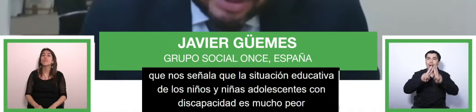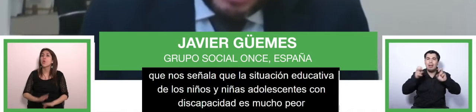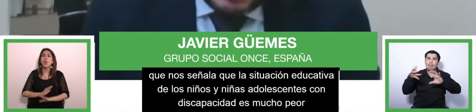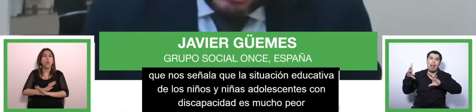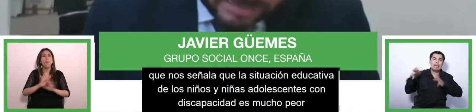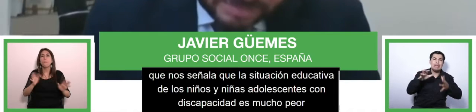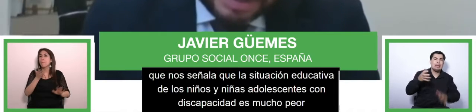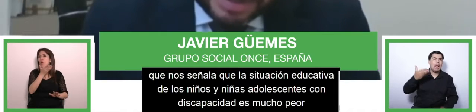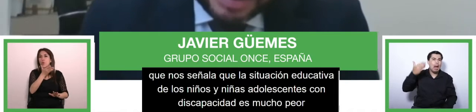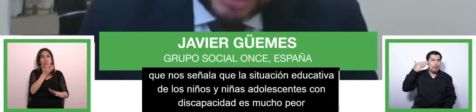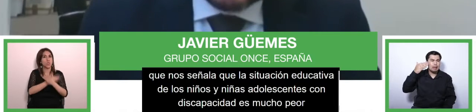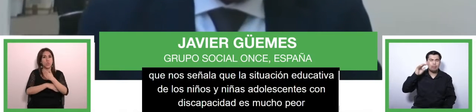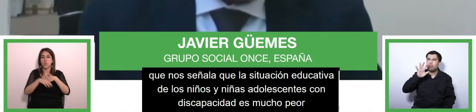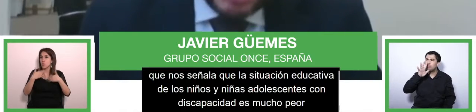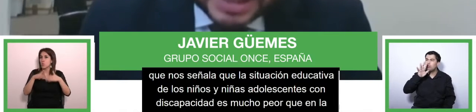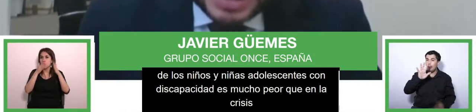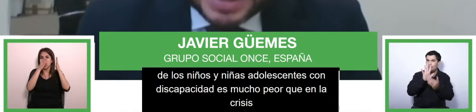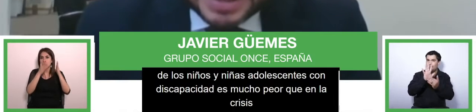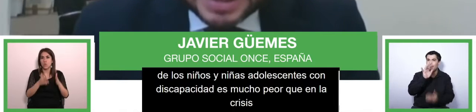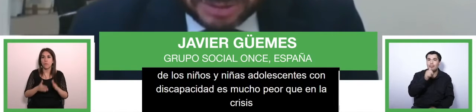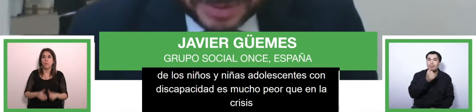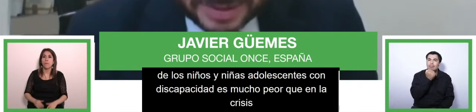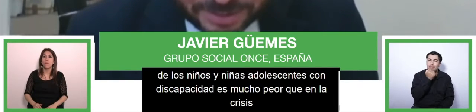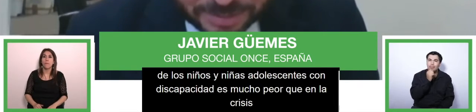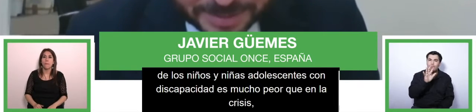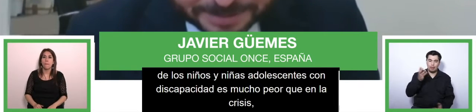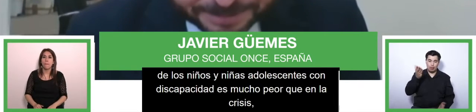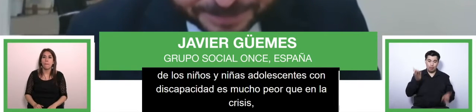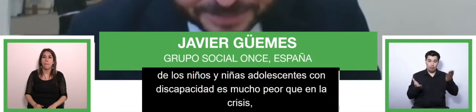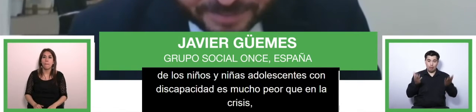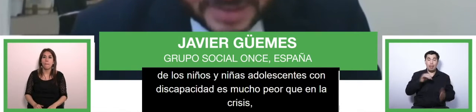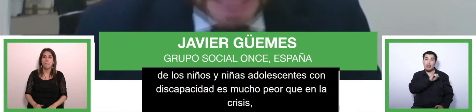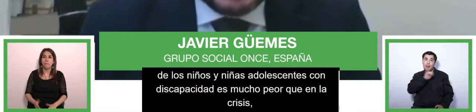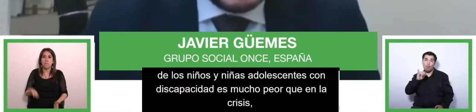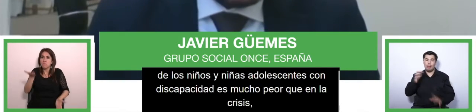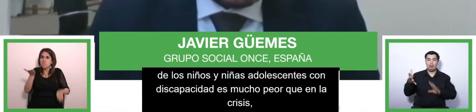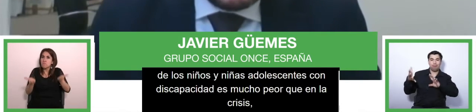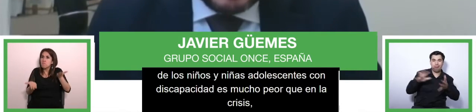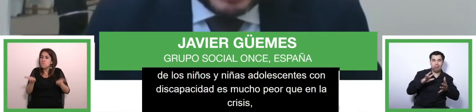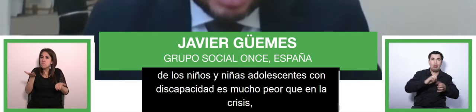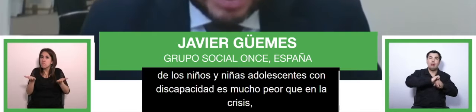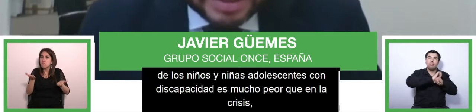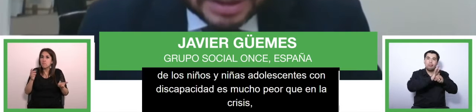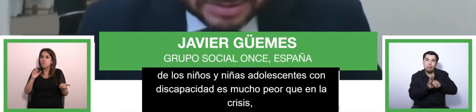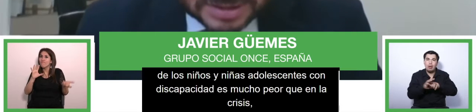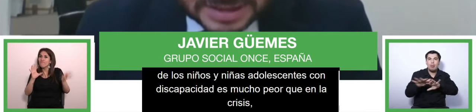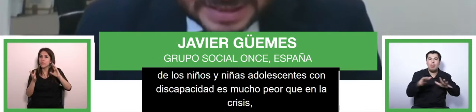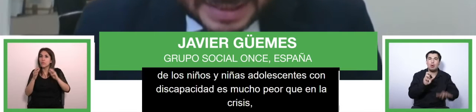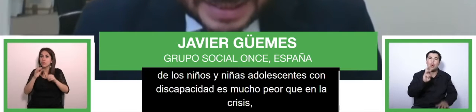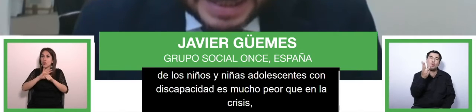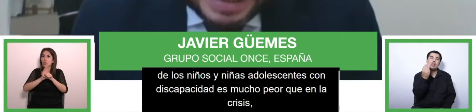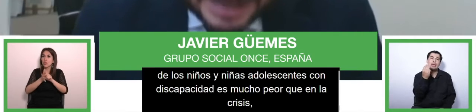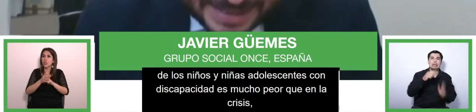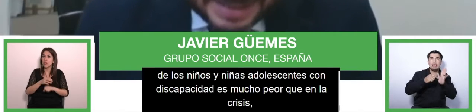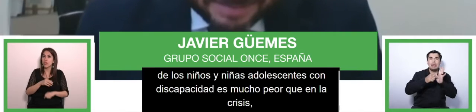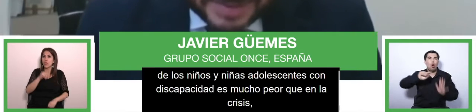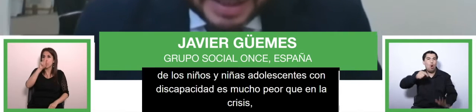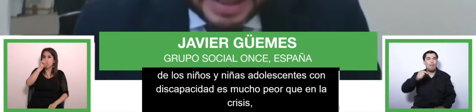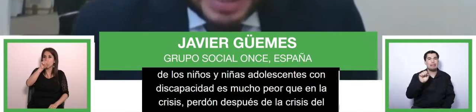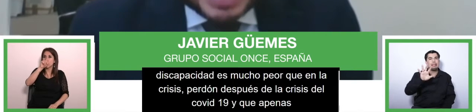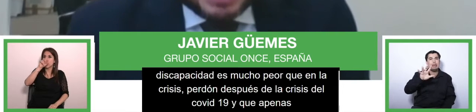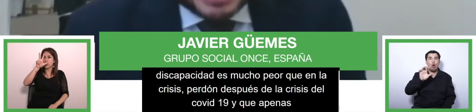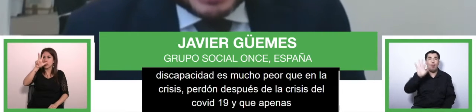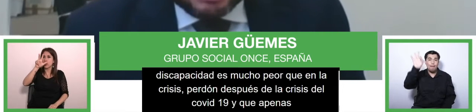han comparado, perdón, después de la crisis del COVID-19. Y que apenas un 13,5%